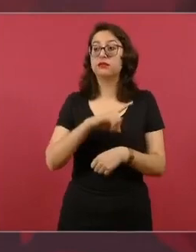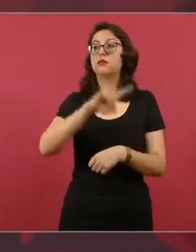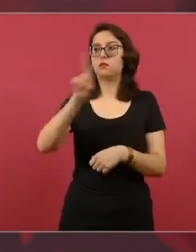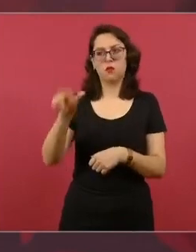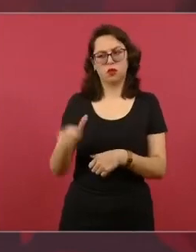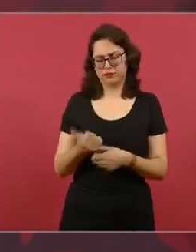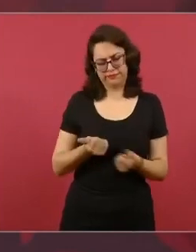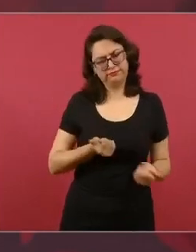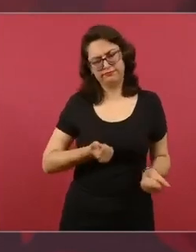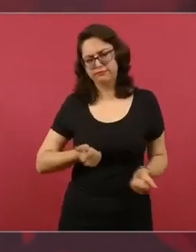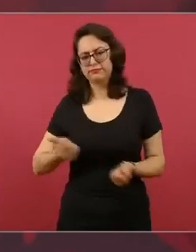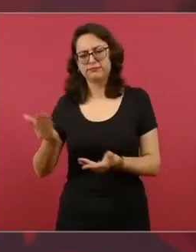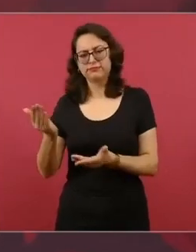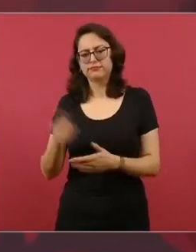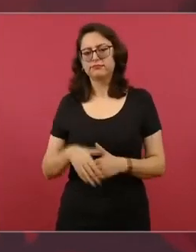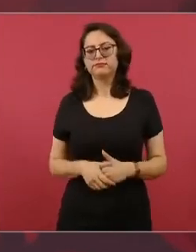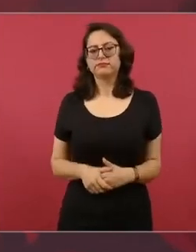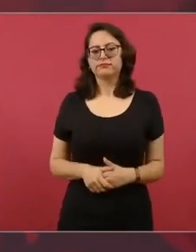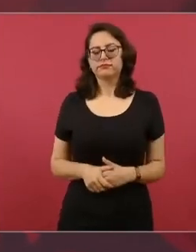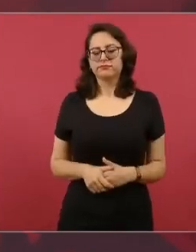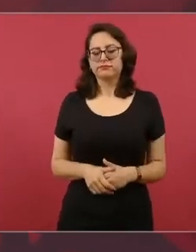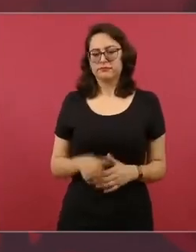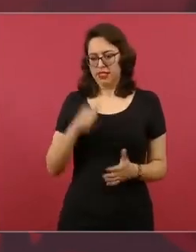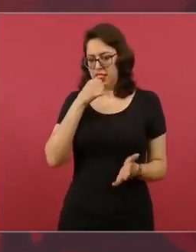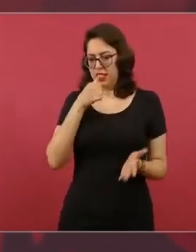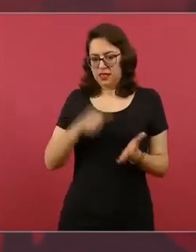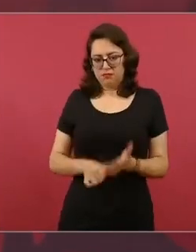carta al presidente.